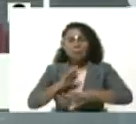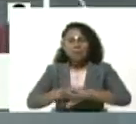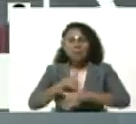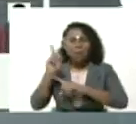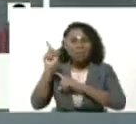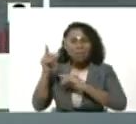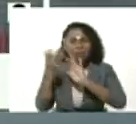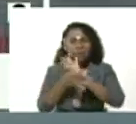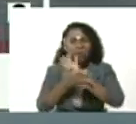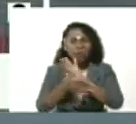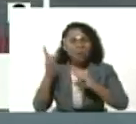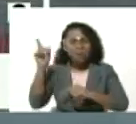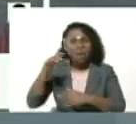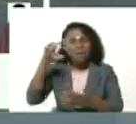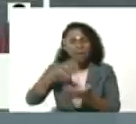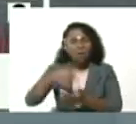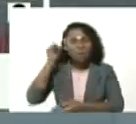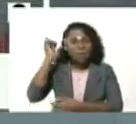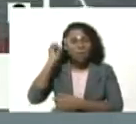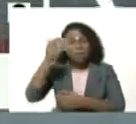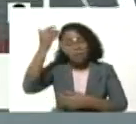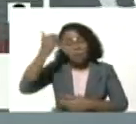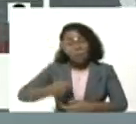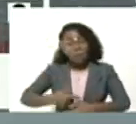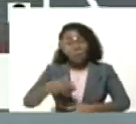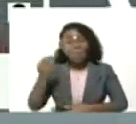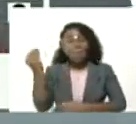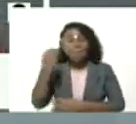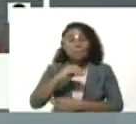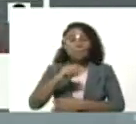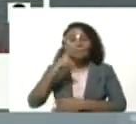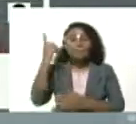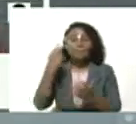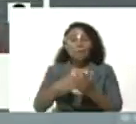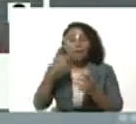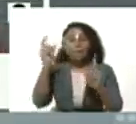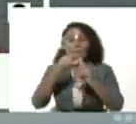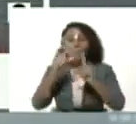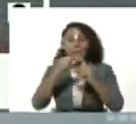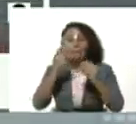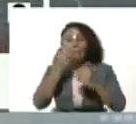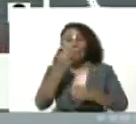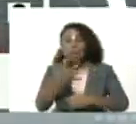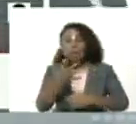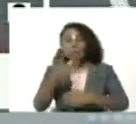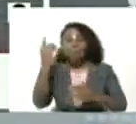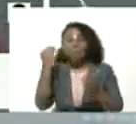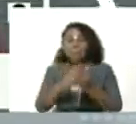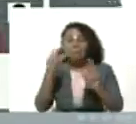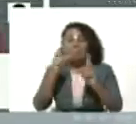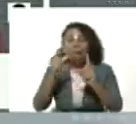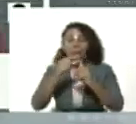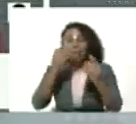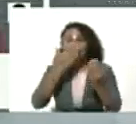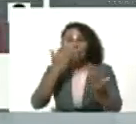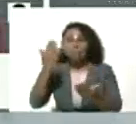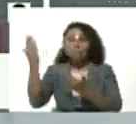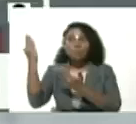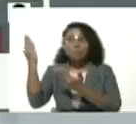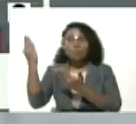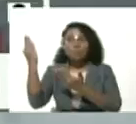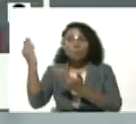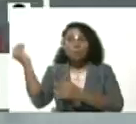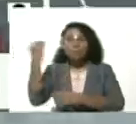cosa. Una imagen habla por mil palabras. Bueno, hablando de mil palabras, dame más de